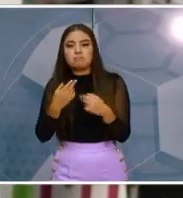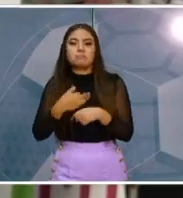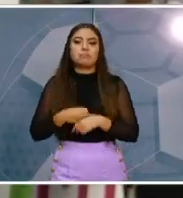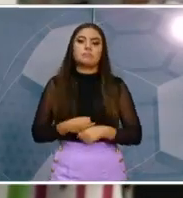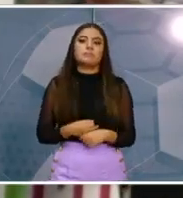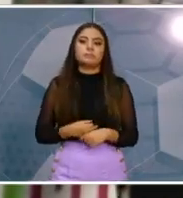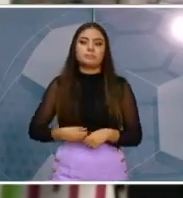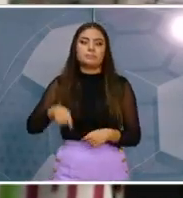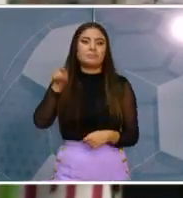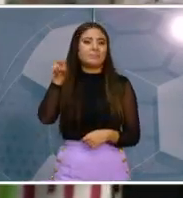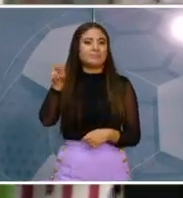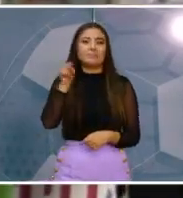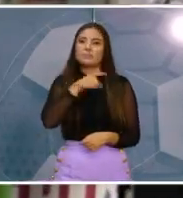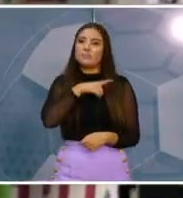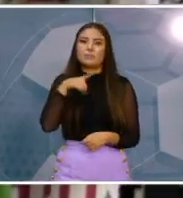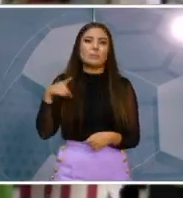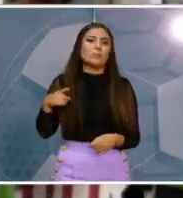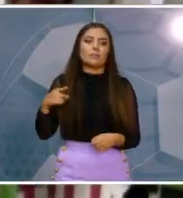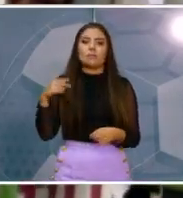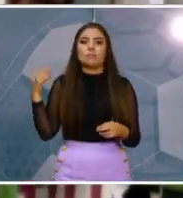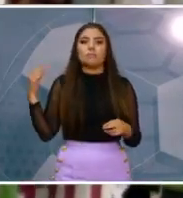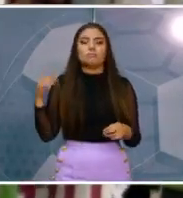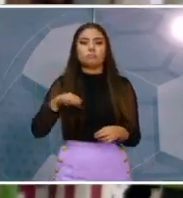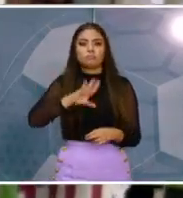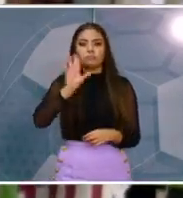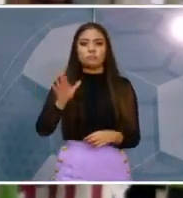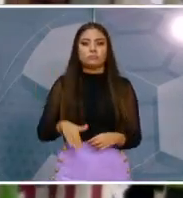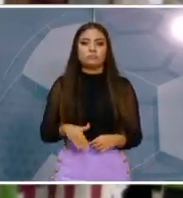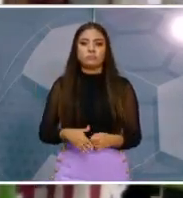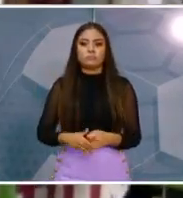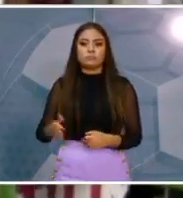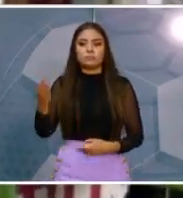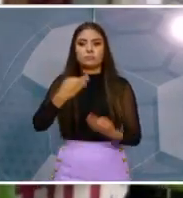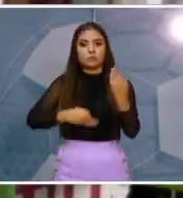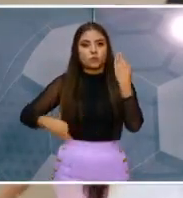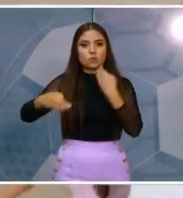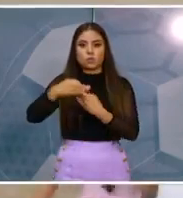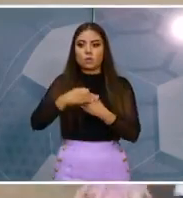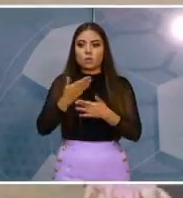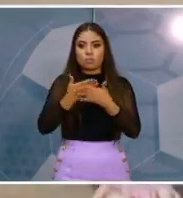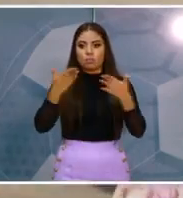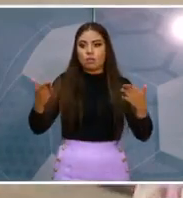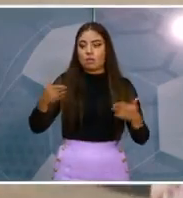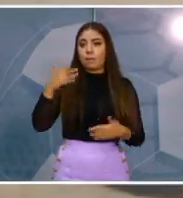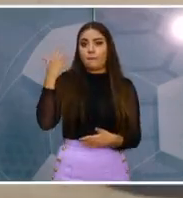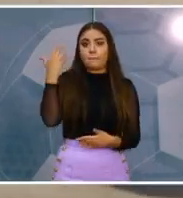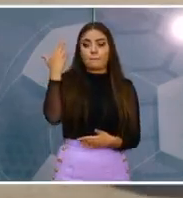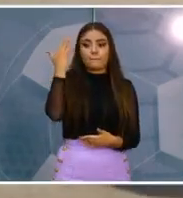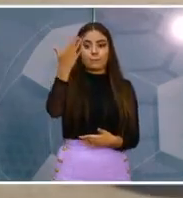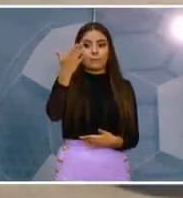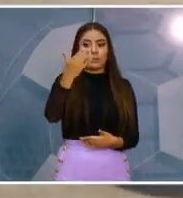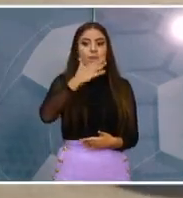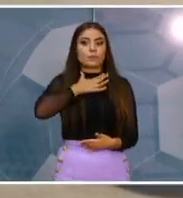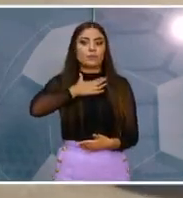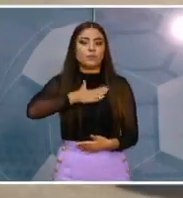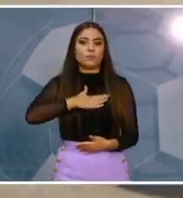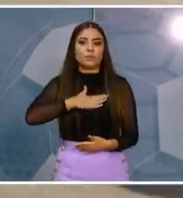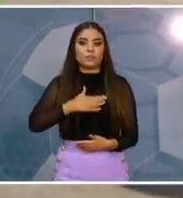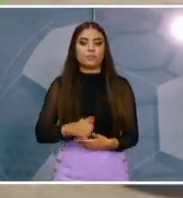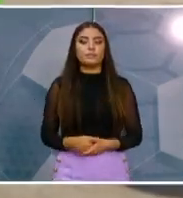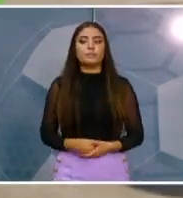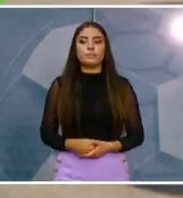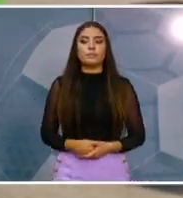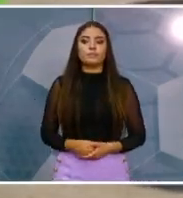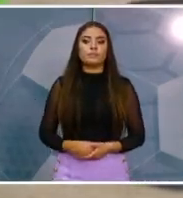esto. Y estamos todos aquí para hacer justicia a nombre de Eric. Nosotros, nuestra primera idea